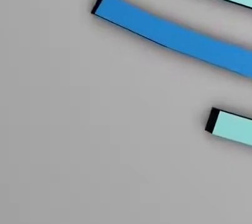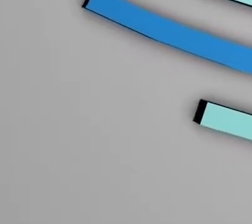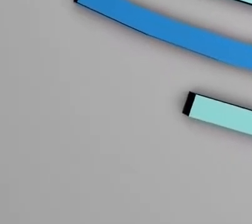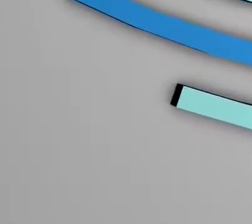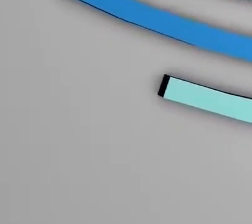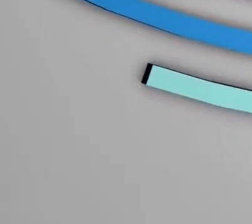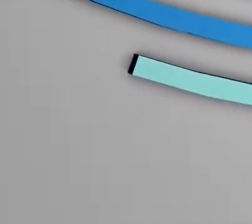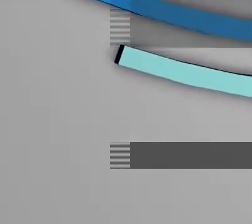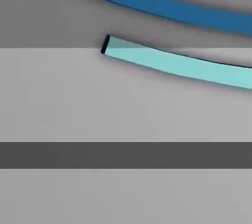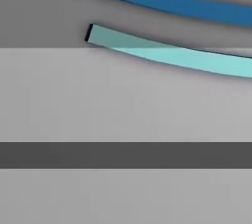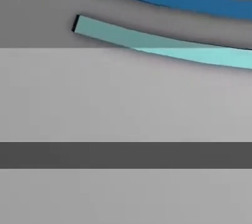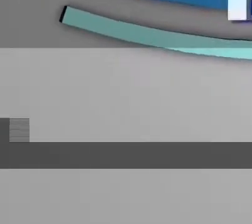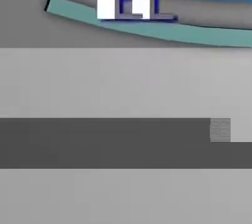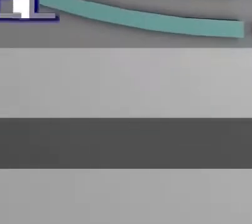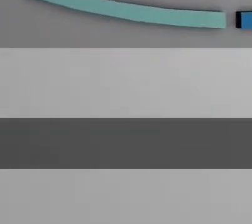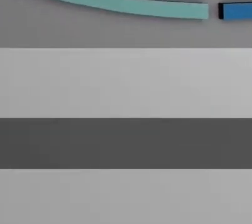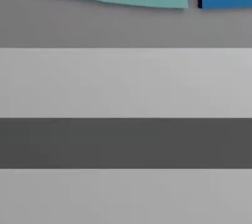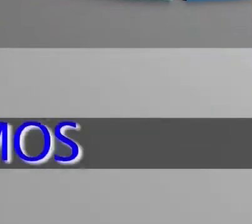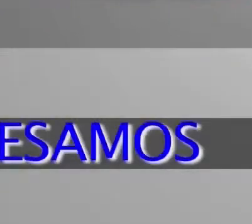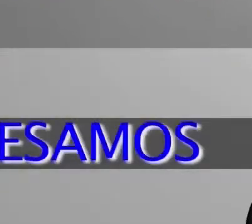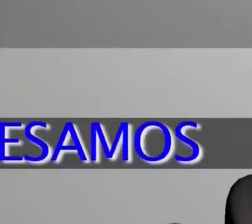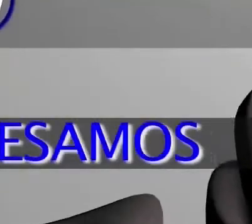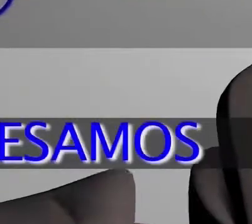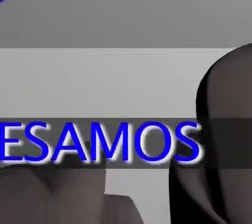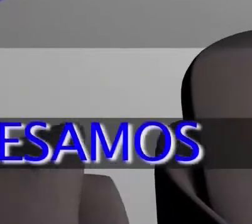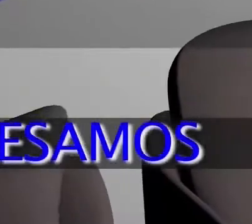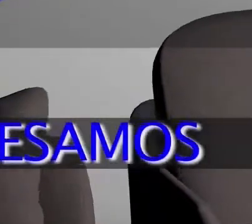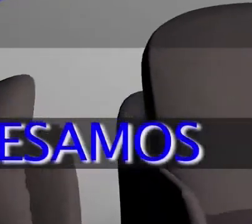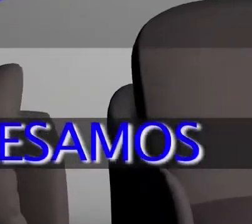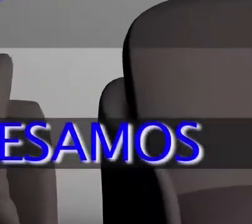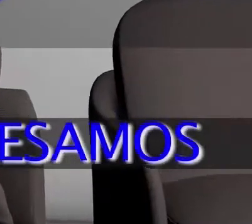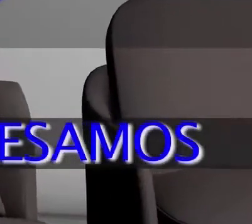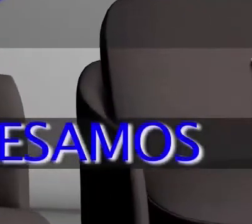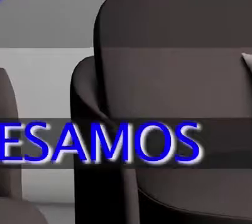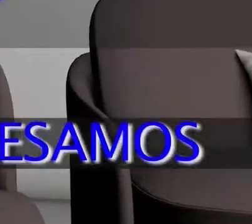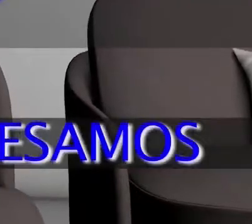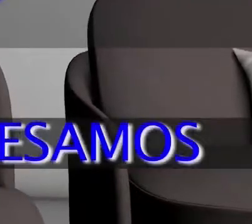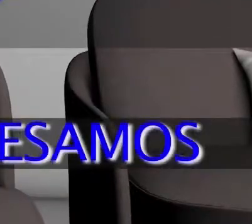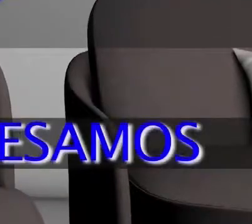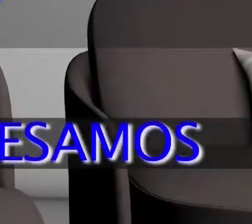de problemas nutricionales porque no puede comer cualquier comida,